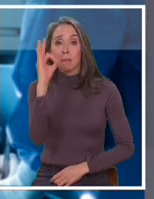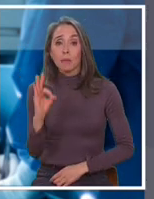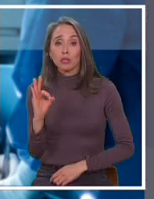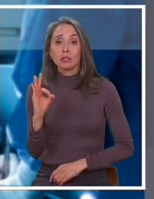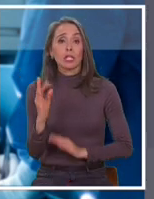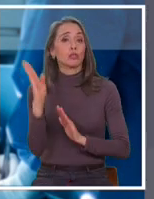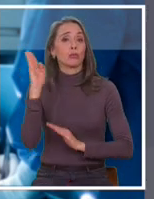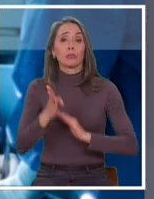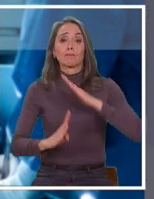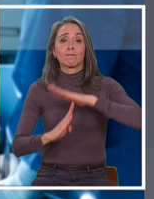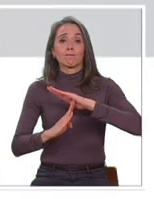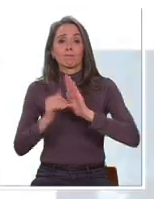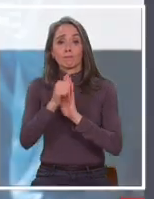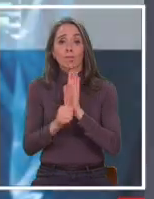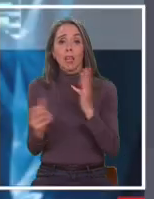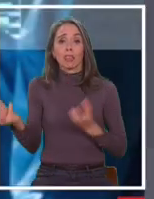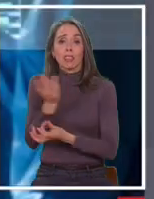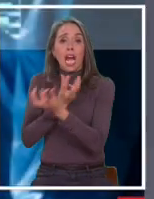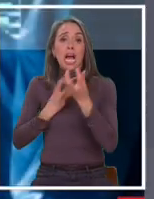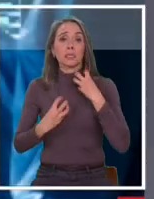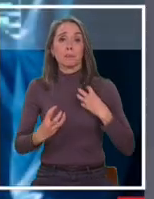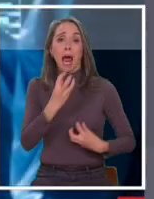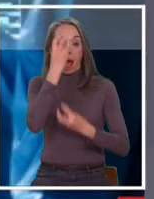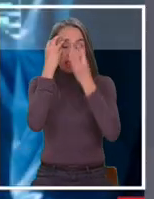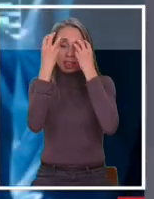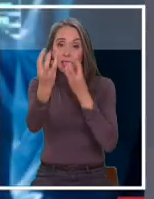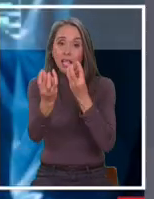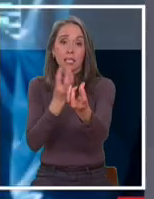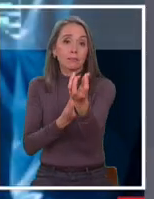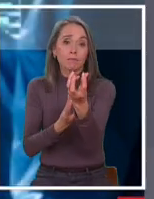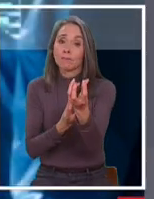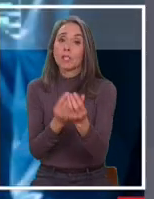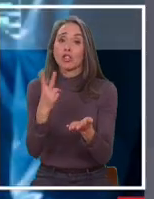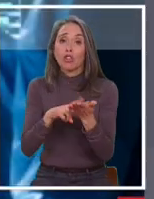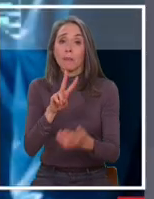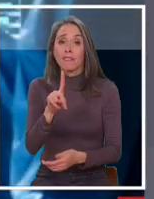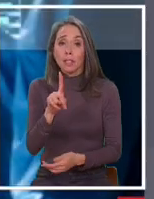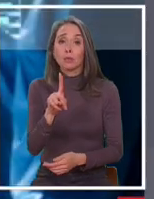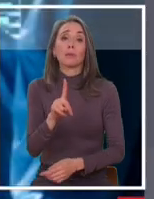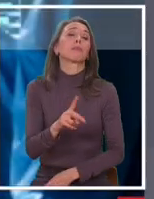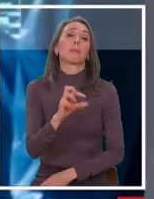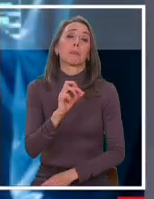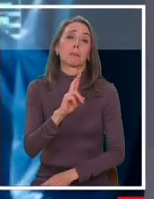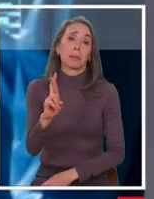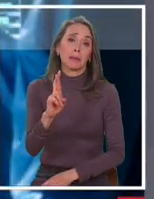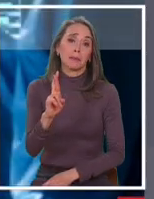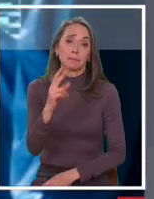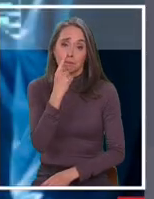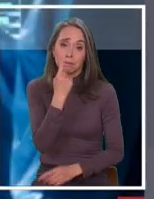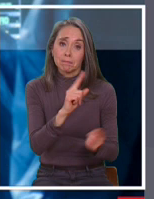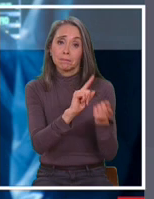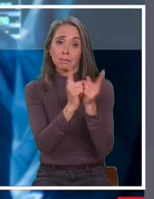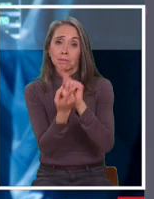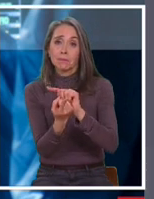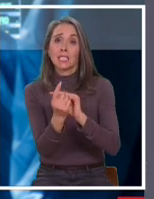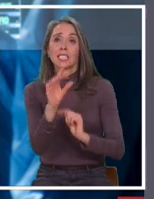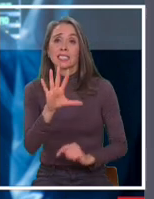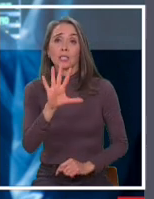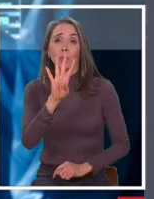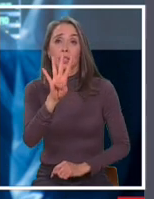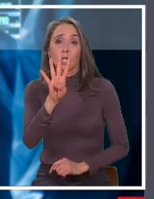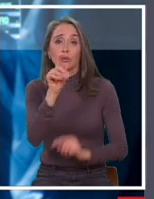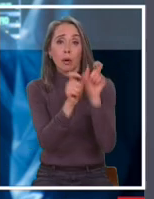los trasplantes. Este 2021 no ha sido mejor. Al contrario, solo se han registrado